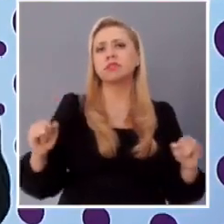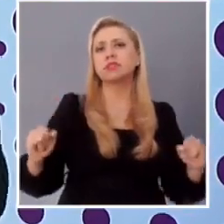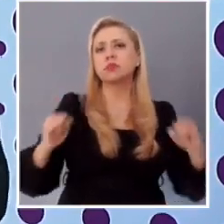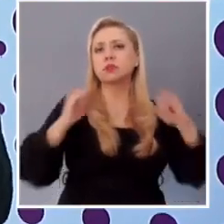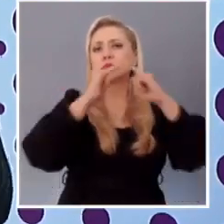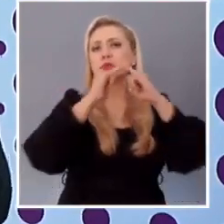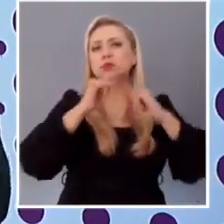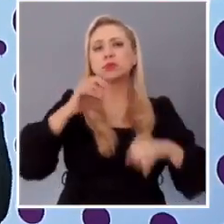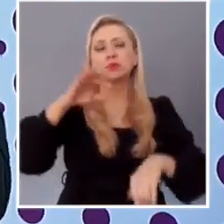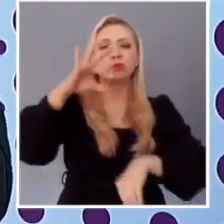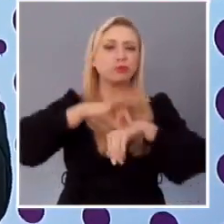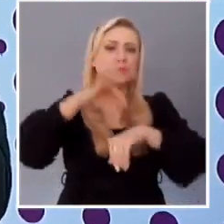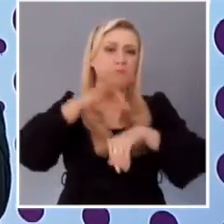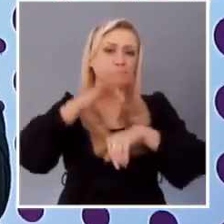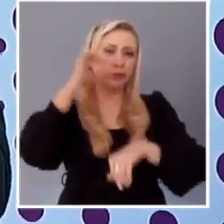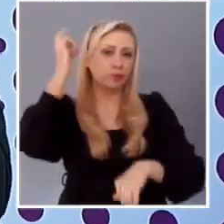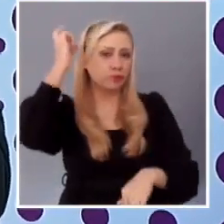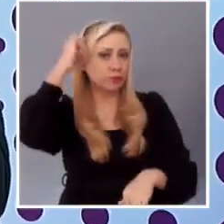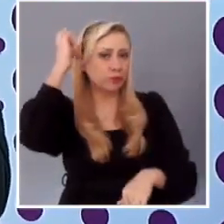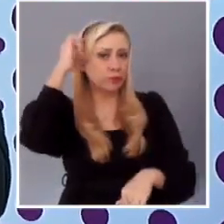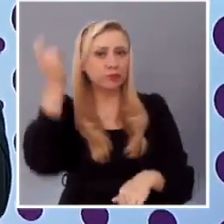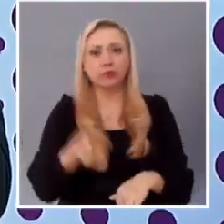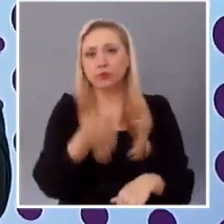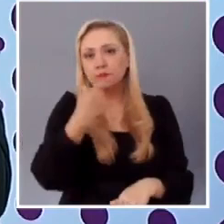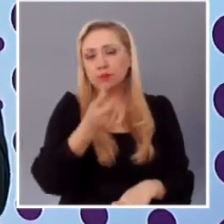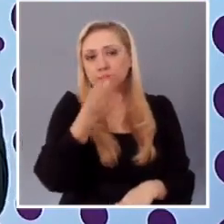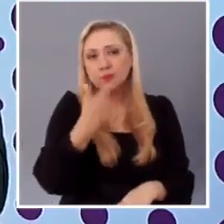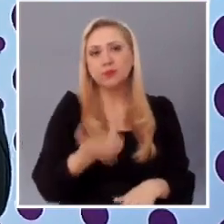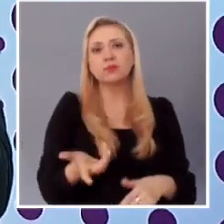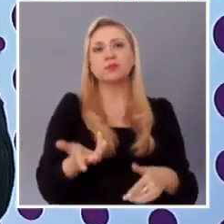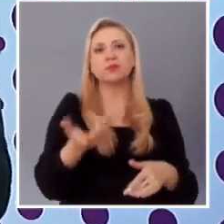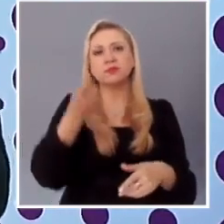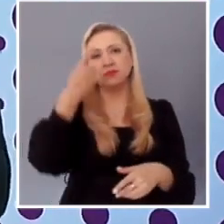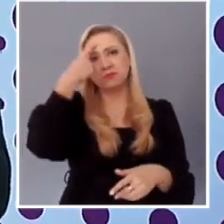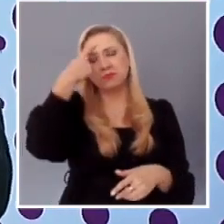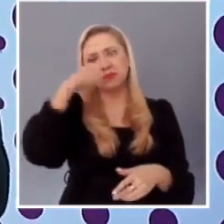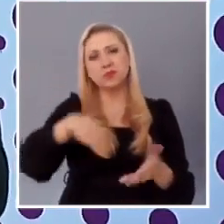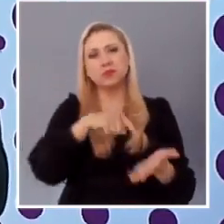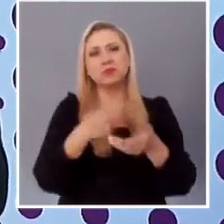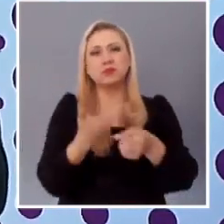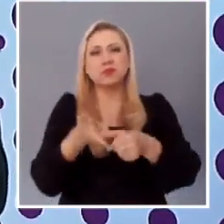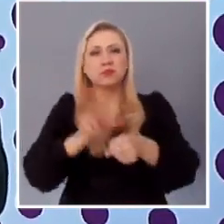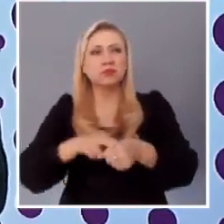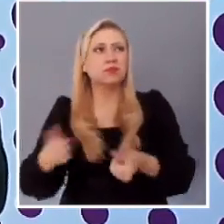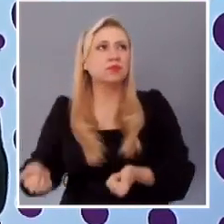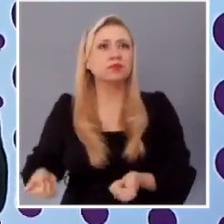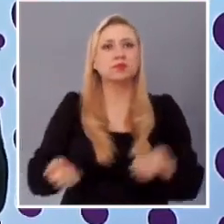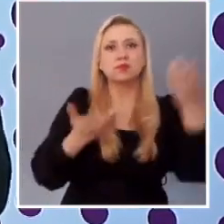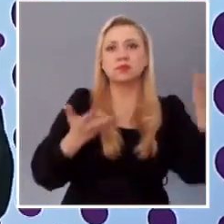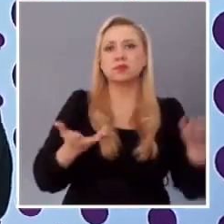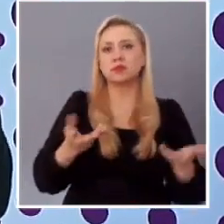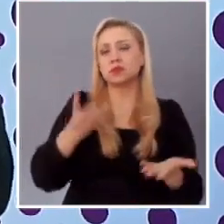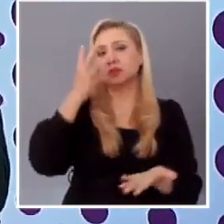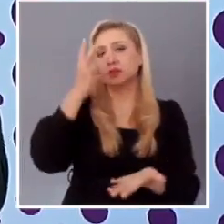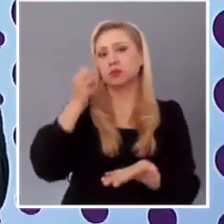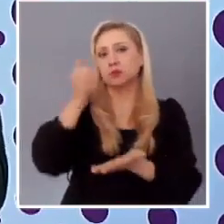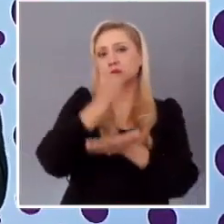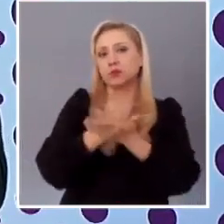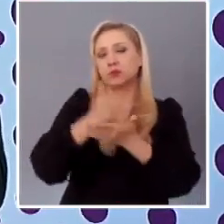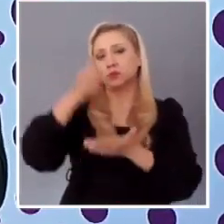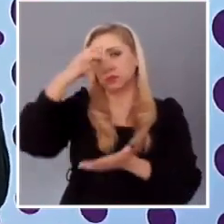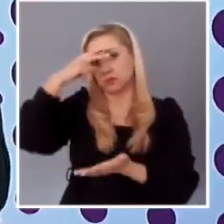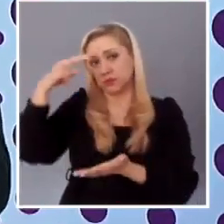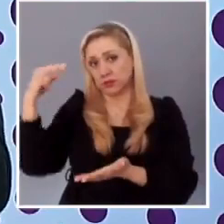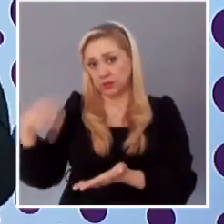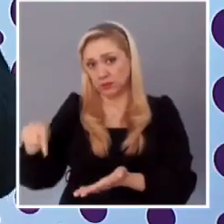psiquiátricas. Estas instituciones están localizadas sobre todo en las tres grandes ciudades de nuestro país, la Ciudad de México, Guadalajara y